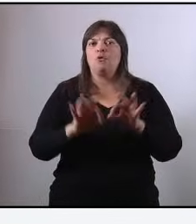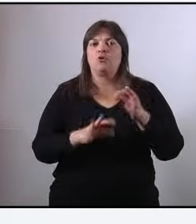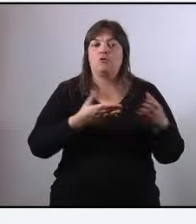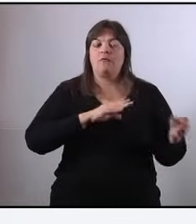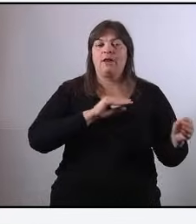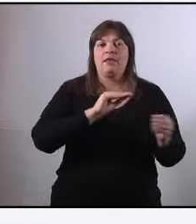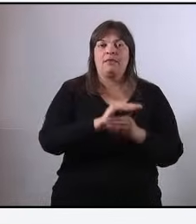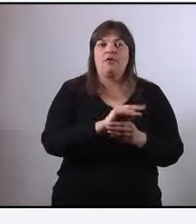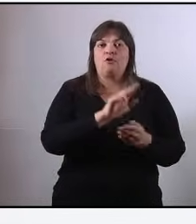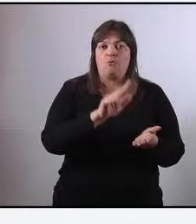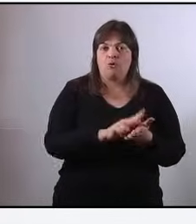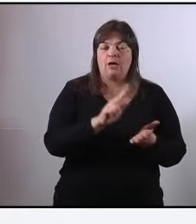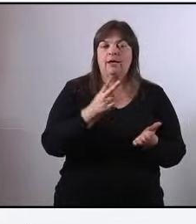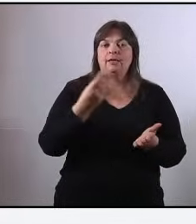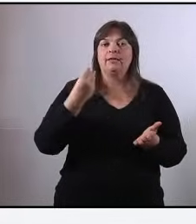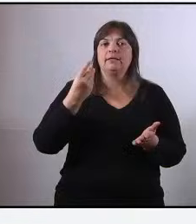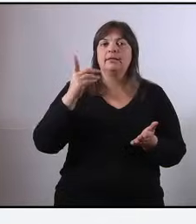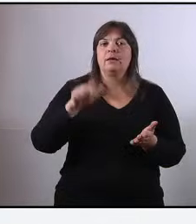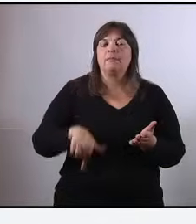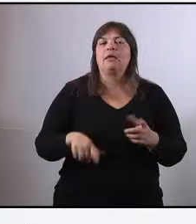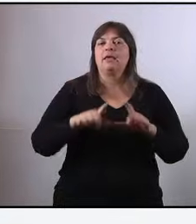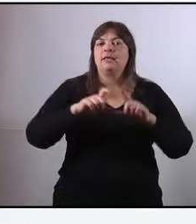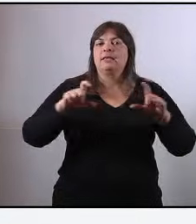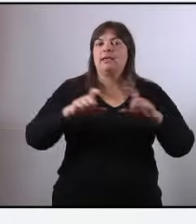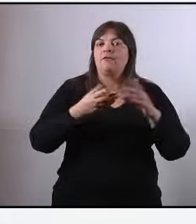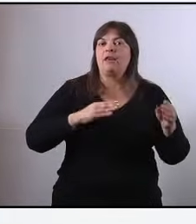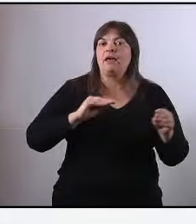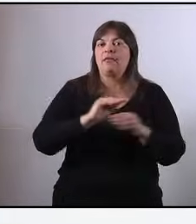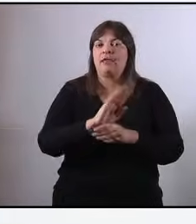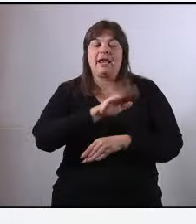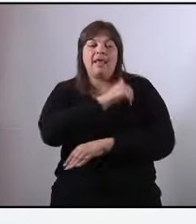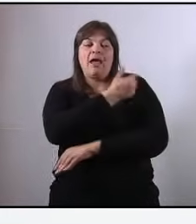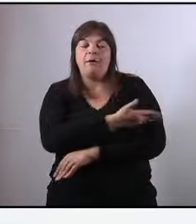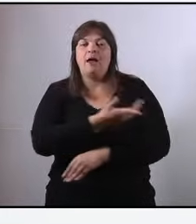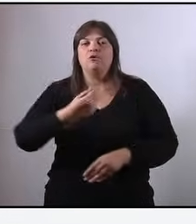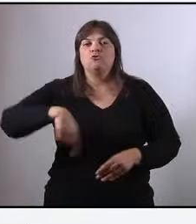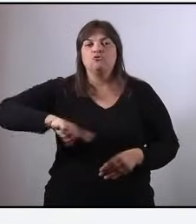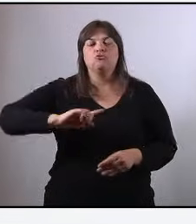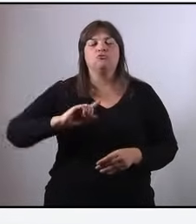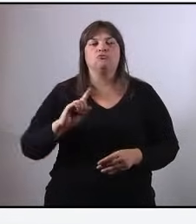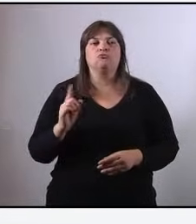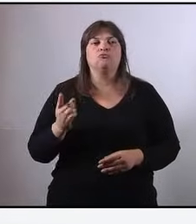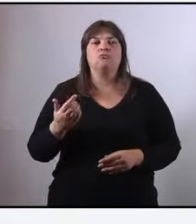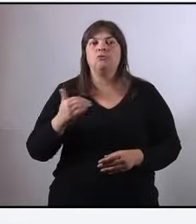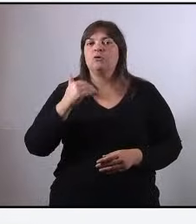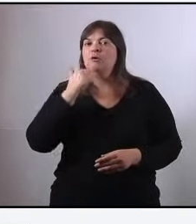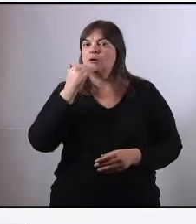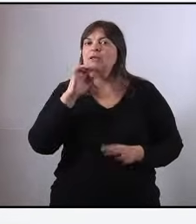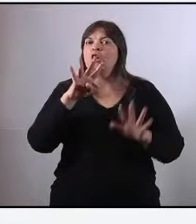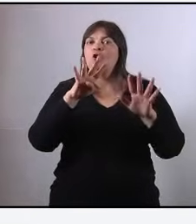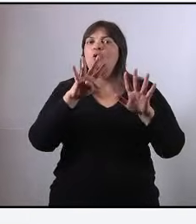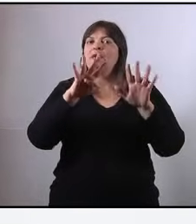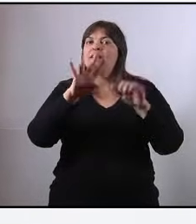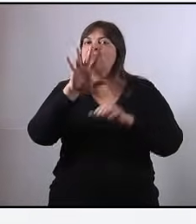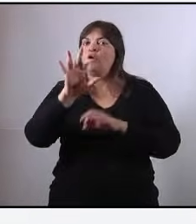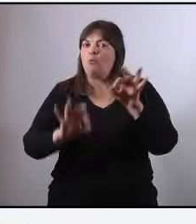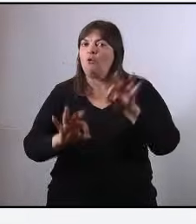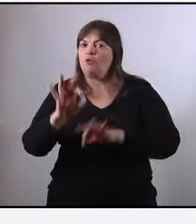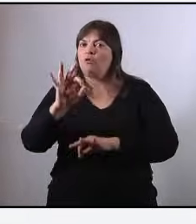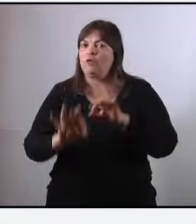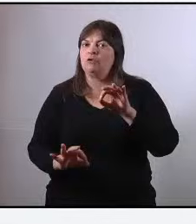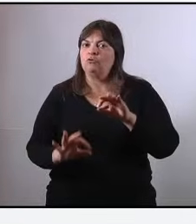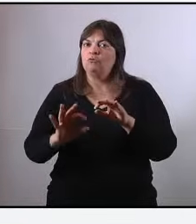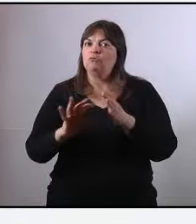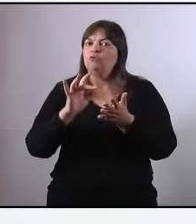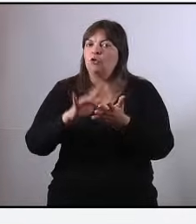financiación hipotecaria con las entidades financieras y con este aval llegamos hasta ese 95%. Y ahora